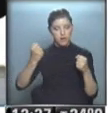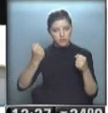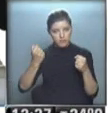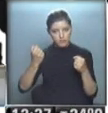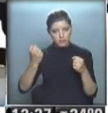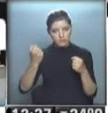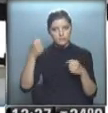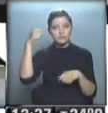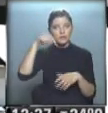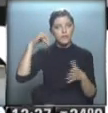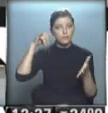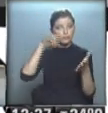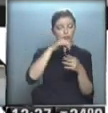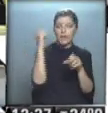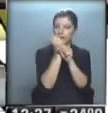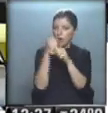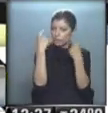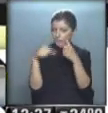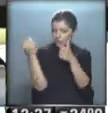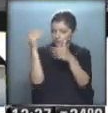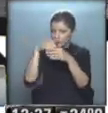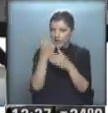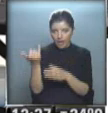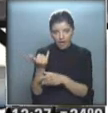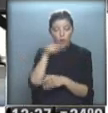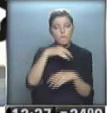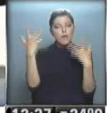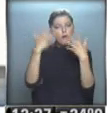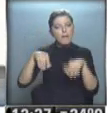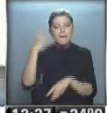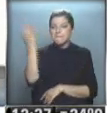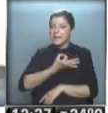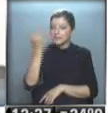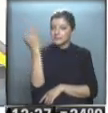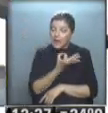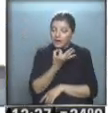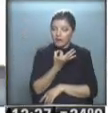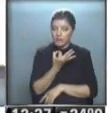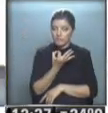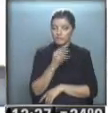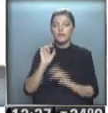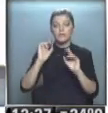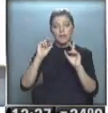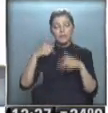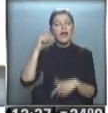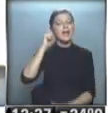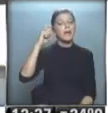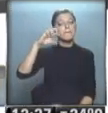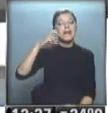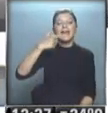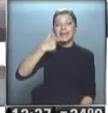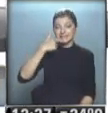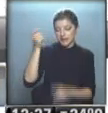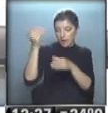gama de posibilidades de acción. Con software altamente especializado y un sofisticado GPS, se han